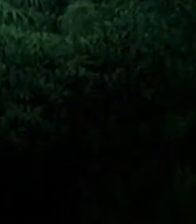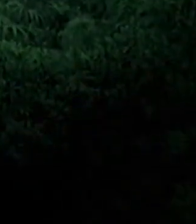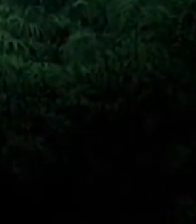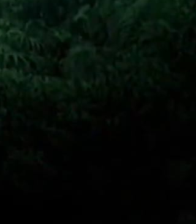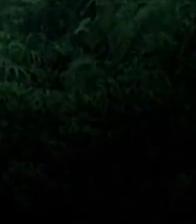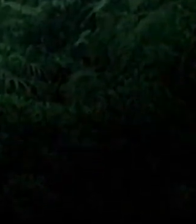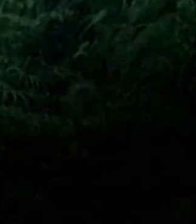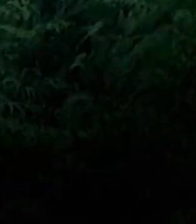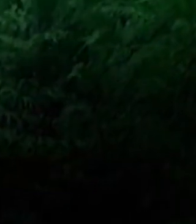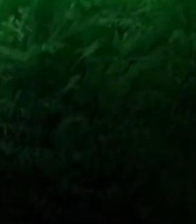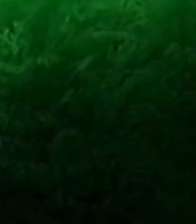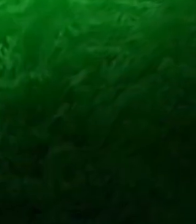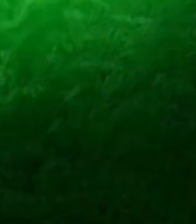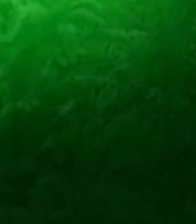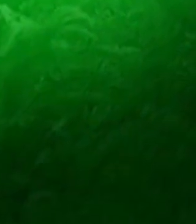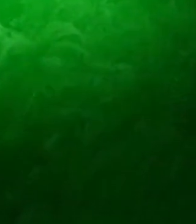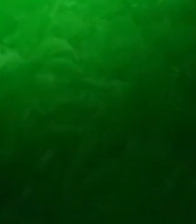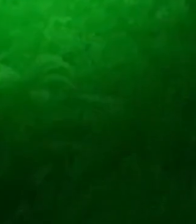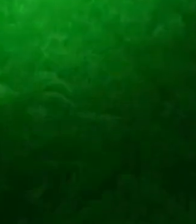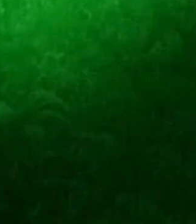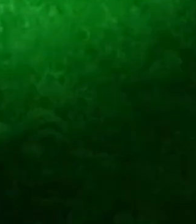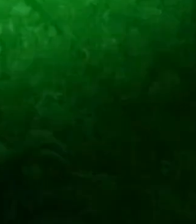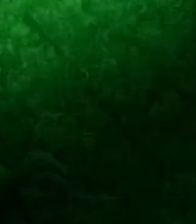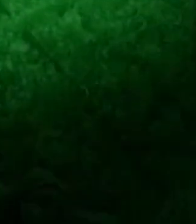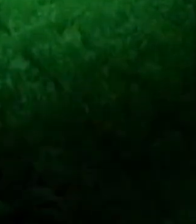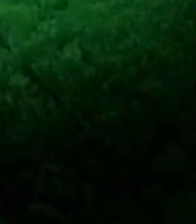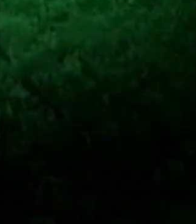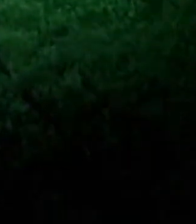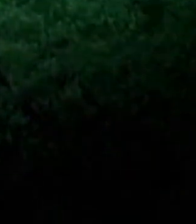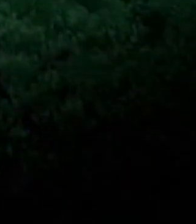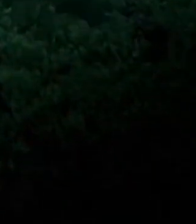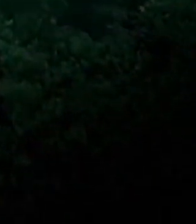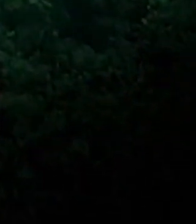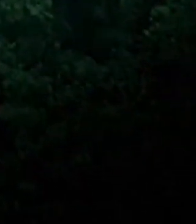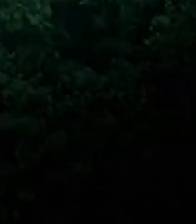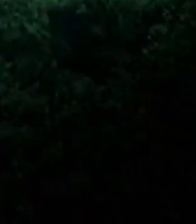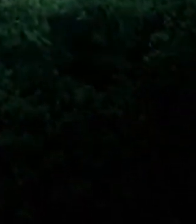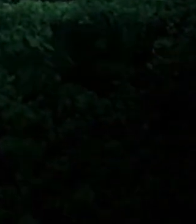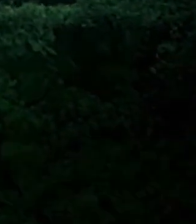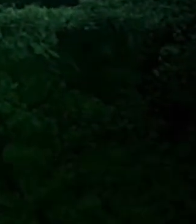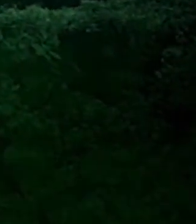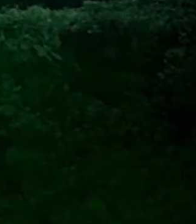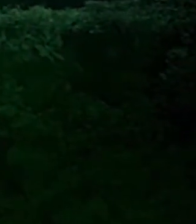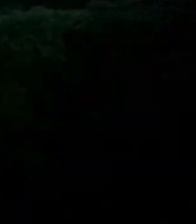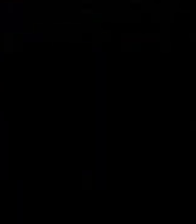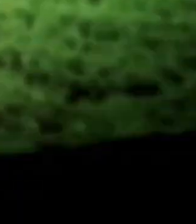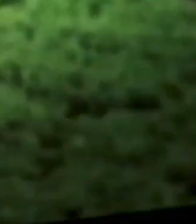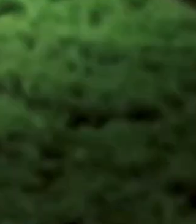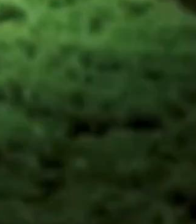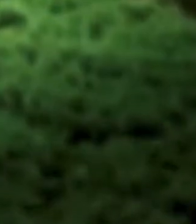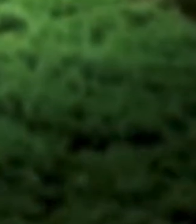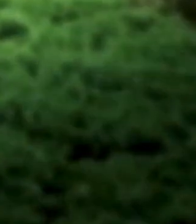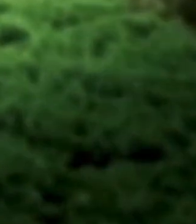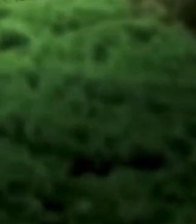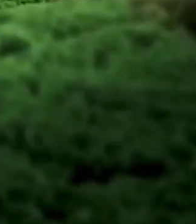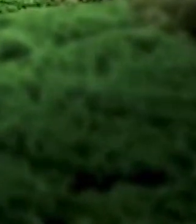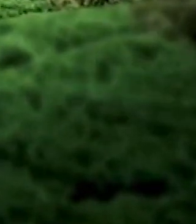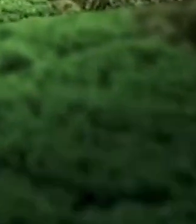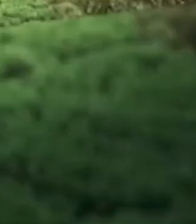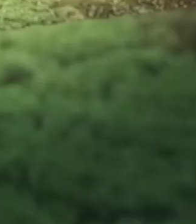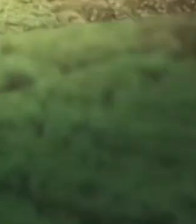Nuestras Regiones, la revista sobre las distintas regiones del país. Por 13, Costa